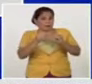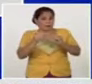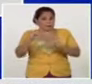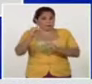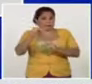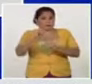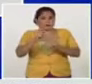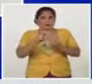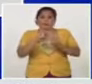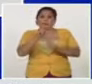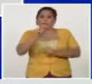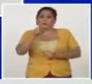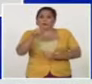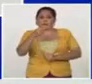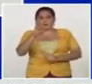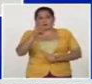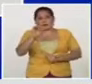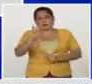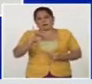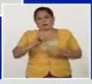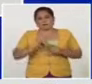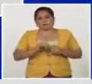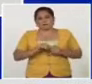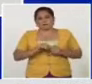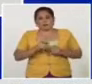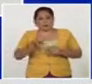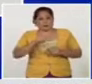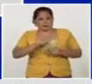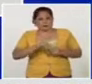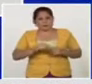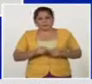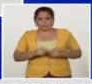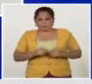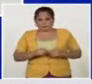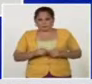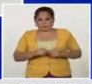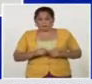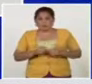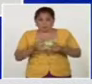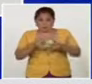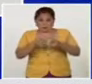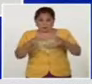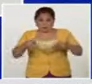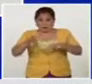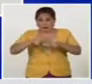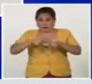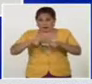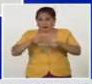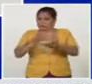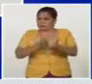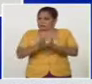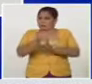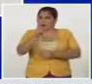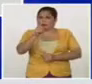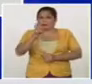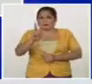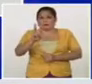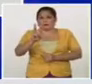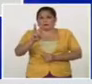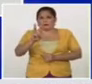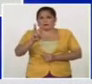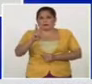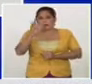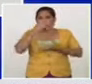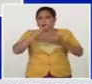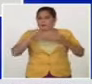en 2,36 en el día de ayer, de los cuales de La Habana siguen siendo 13, de